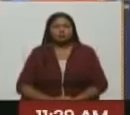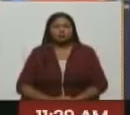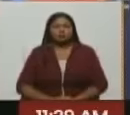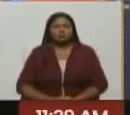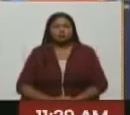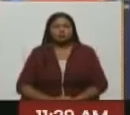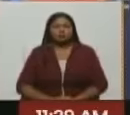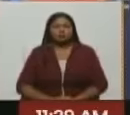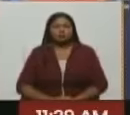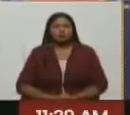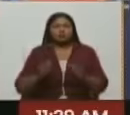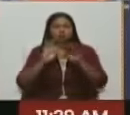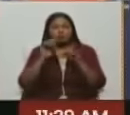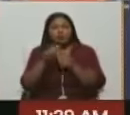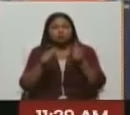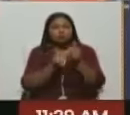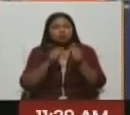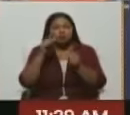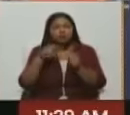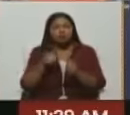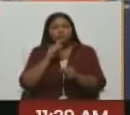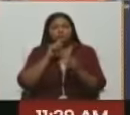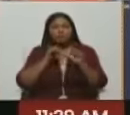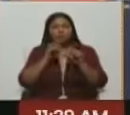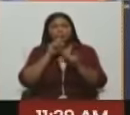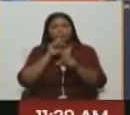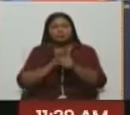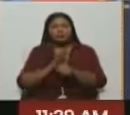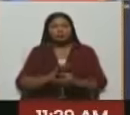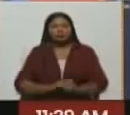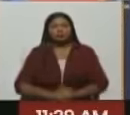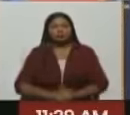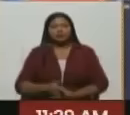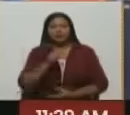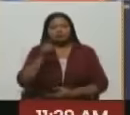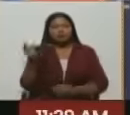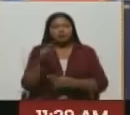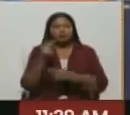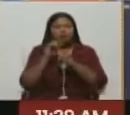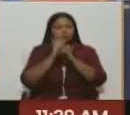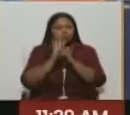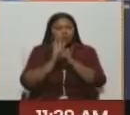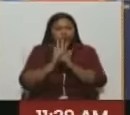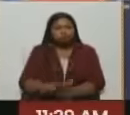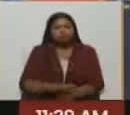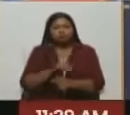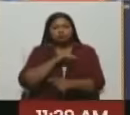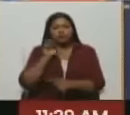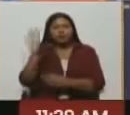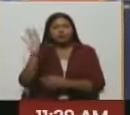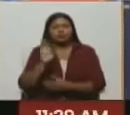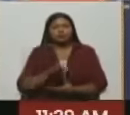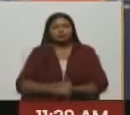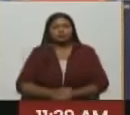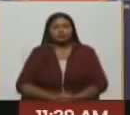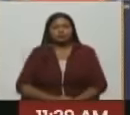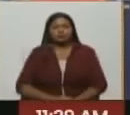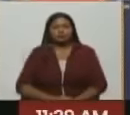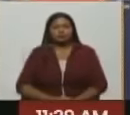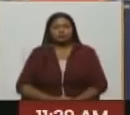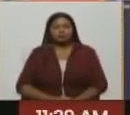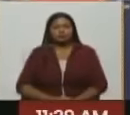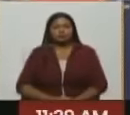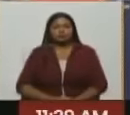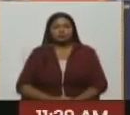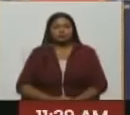En cierto modo son cómplices también de la gente que busca destruir nuestra patria y